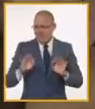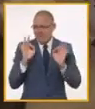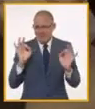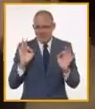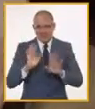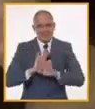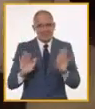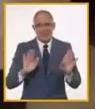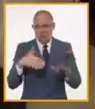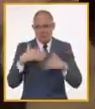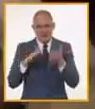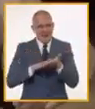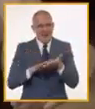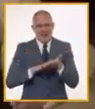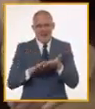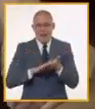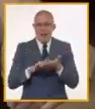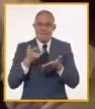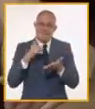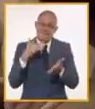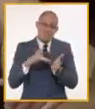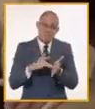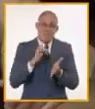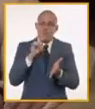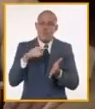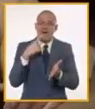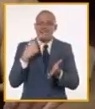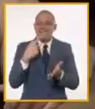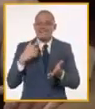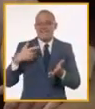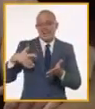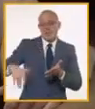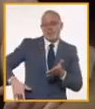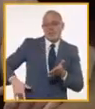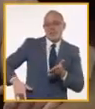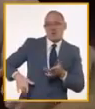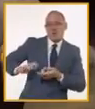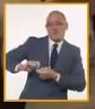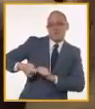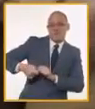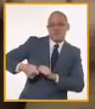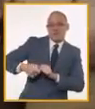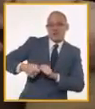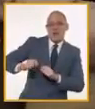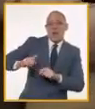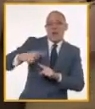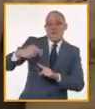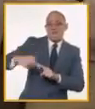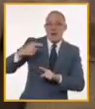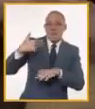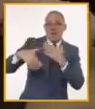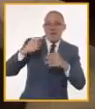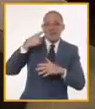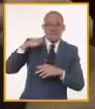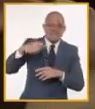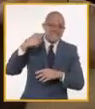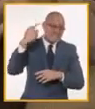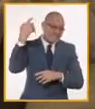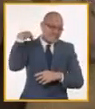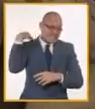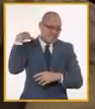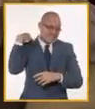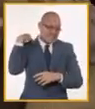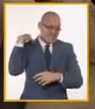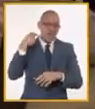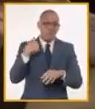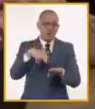tenía de qué. Lo que pasa es que se fracturó y se le complicó la cadera con una neumonía. Pero no tenía, no es que